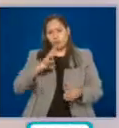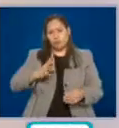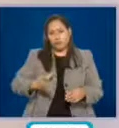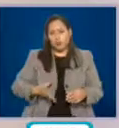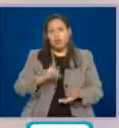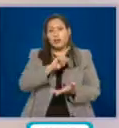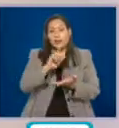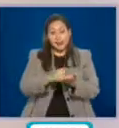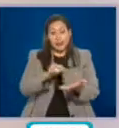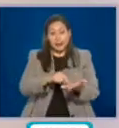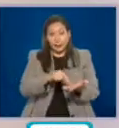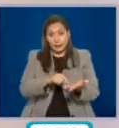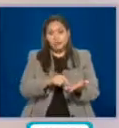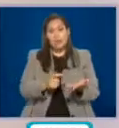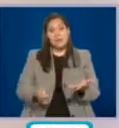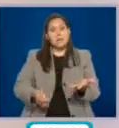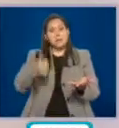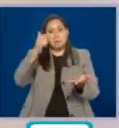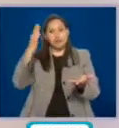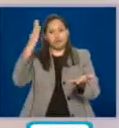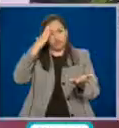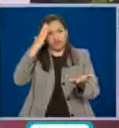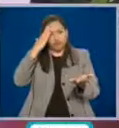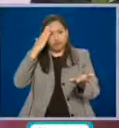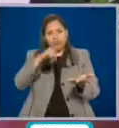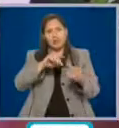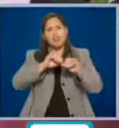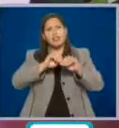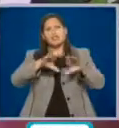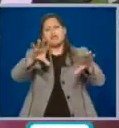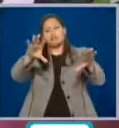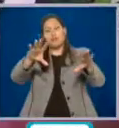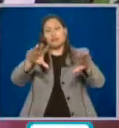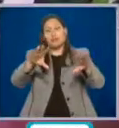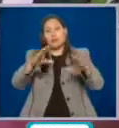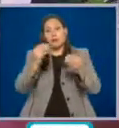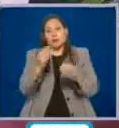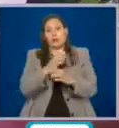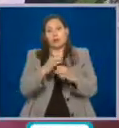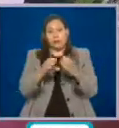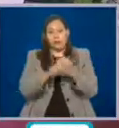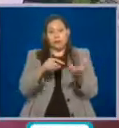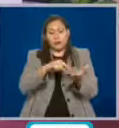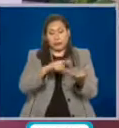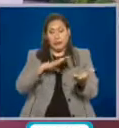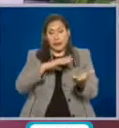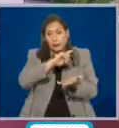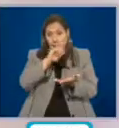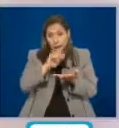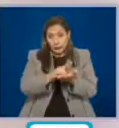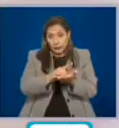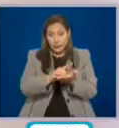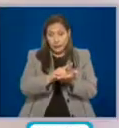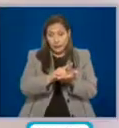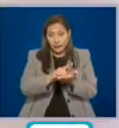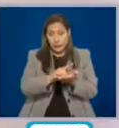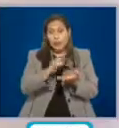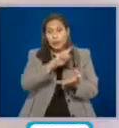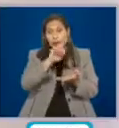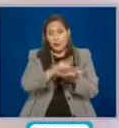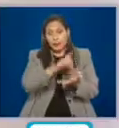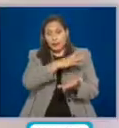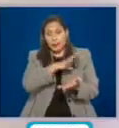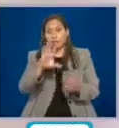es una ley de las que generó vanguardia en este tema y que muchas de las cosas que están ahí en esa ley, en ley general,